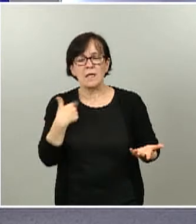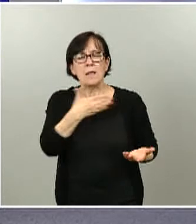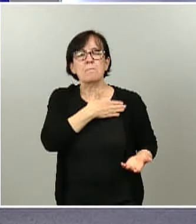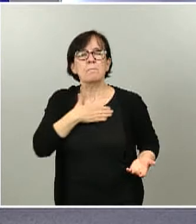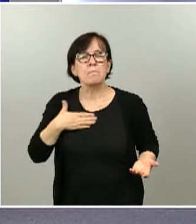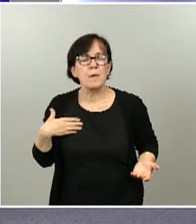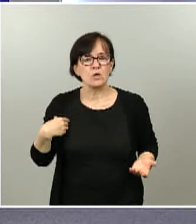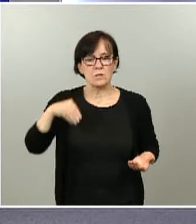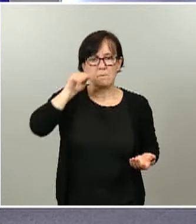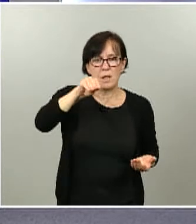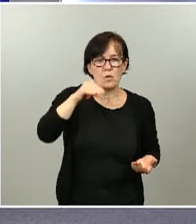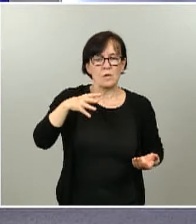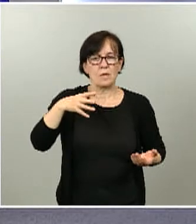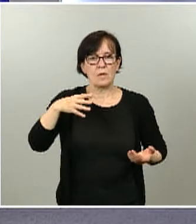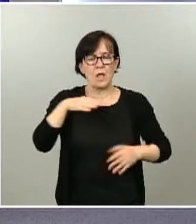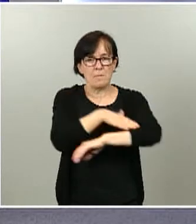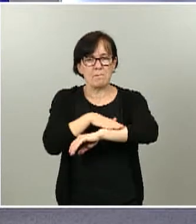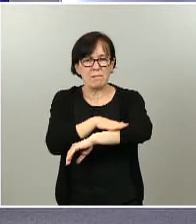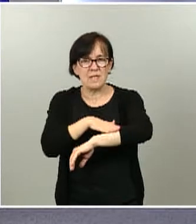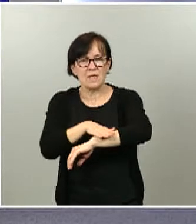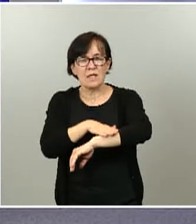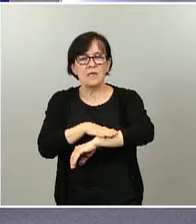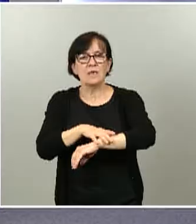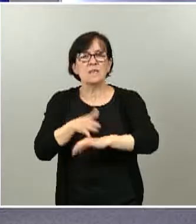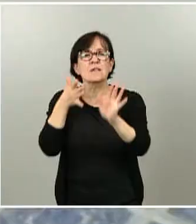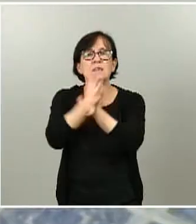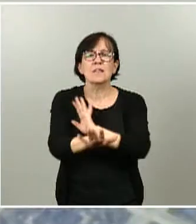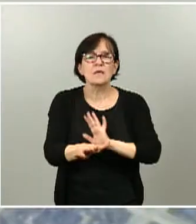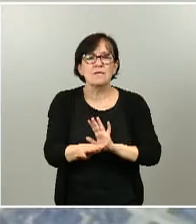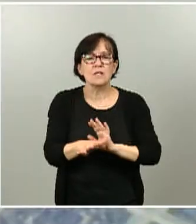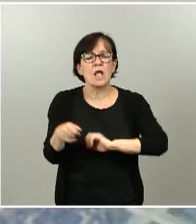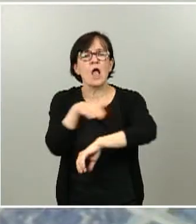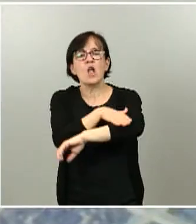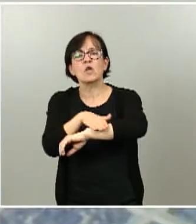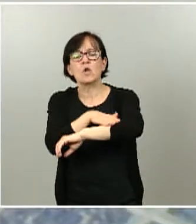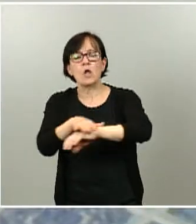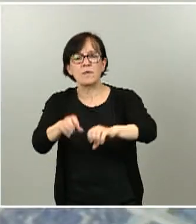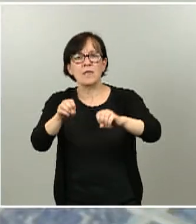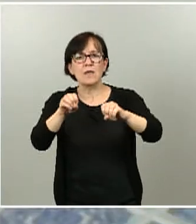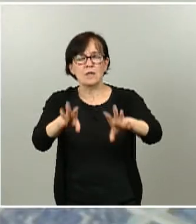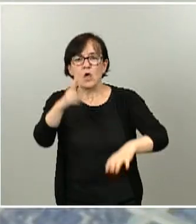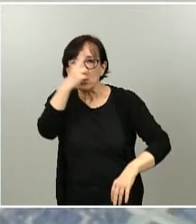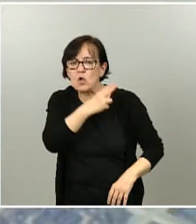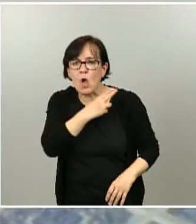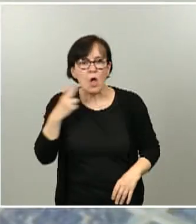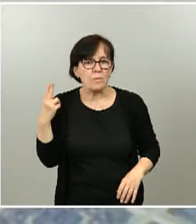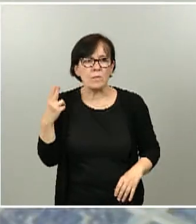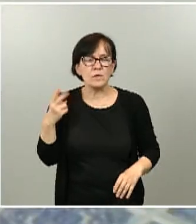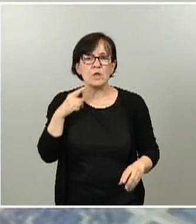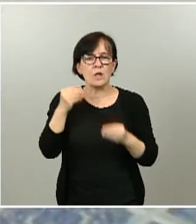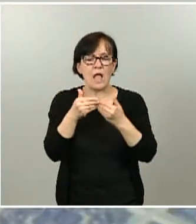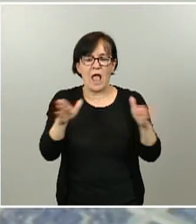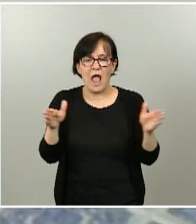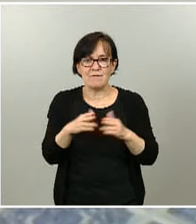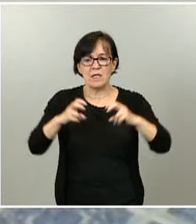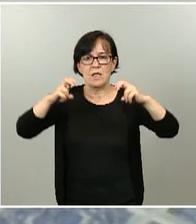ministro si esto implica que el Gobierno renuncia a su compromiso de reabrir la mesa de negociación sobre